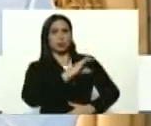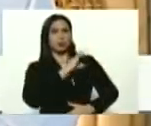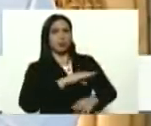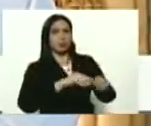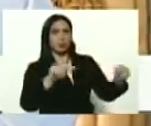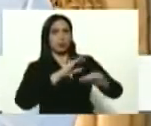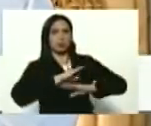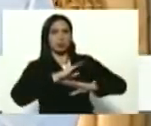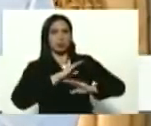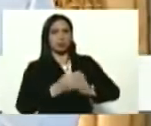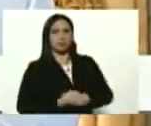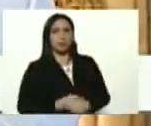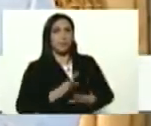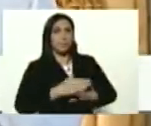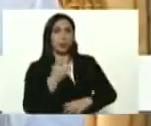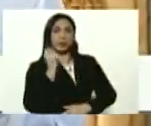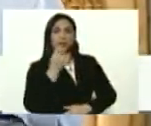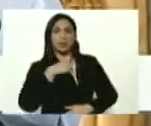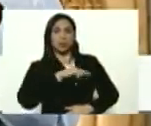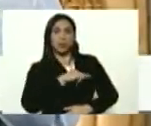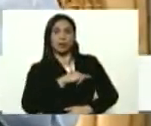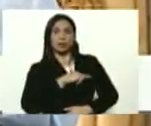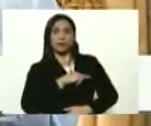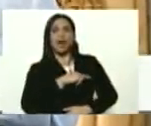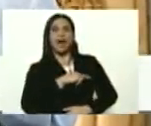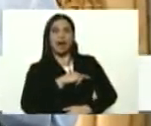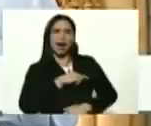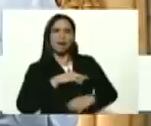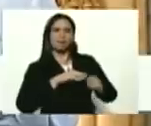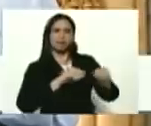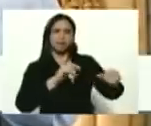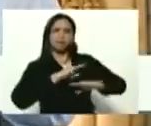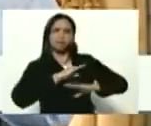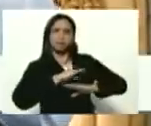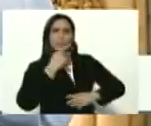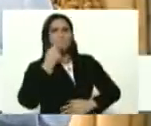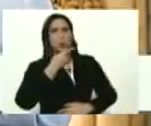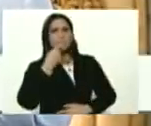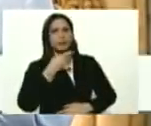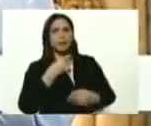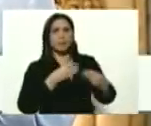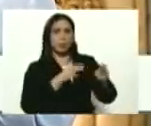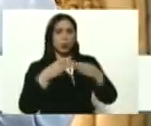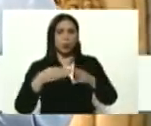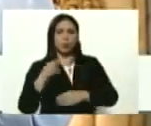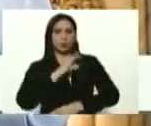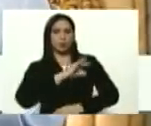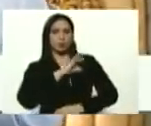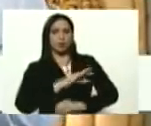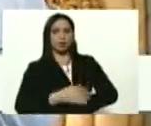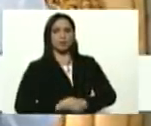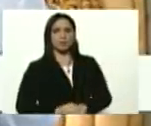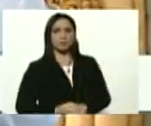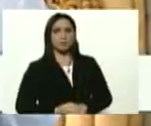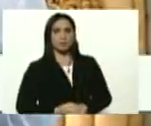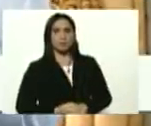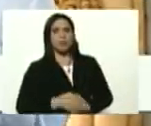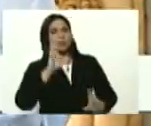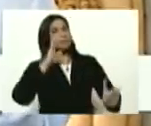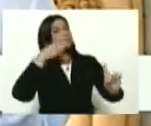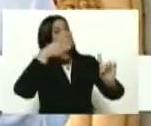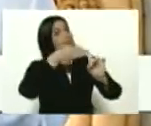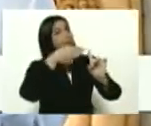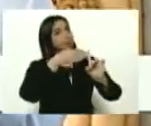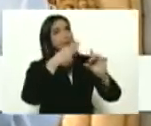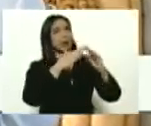territorial, porque la tarea nuestra es precisamente la territorialización de las políticas públicas, de las políticas sociales, y se focalizan en